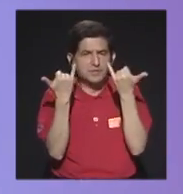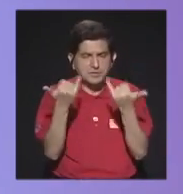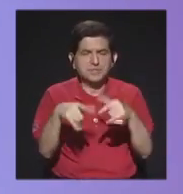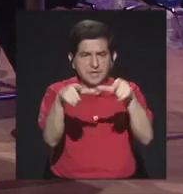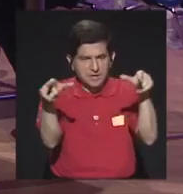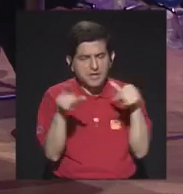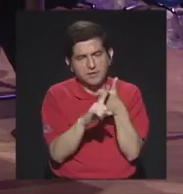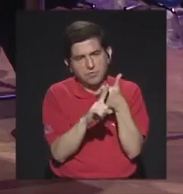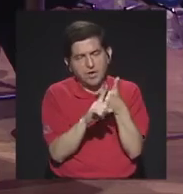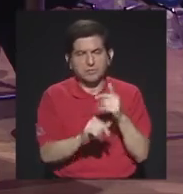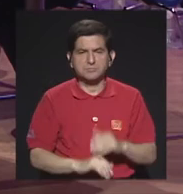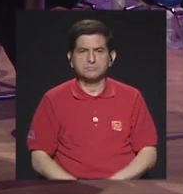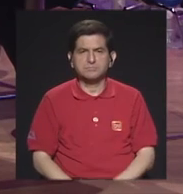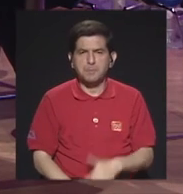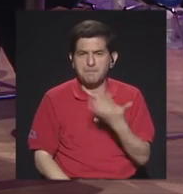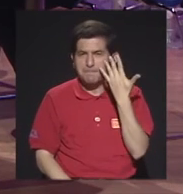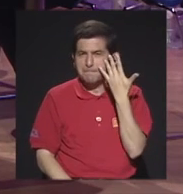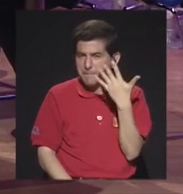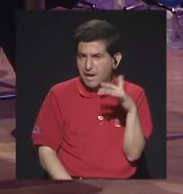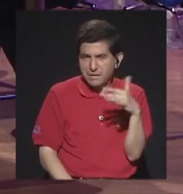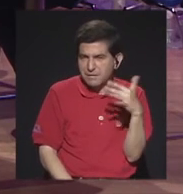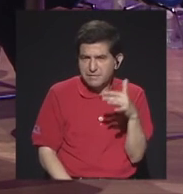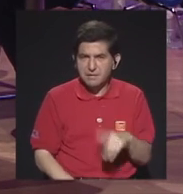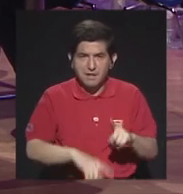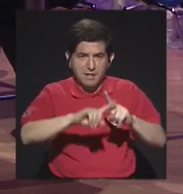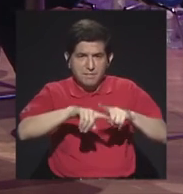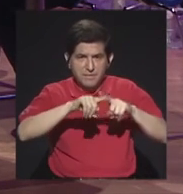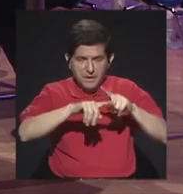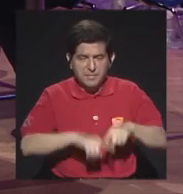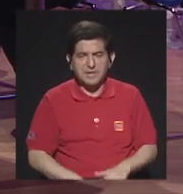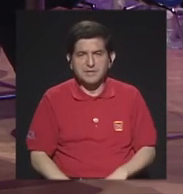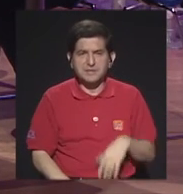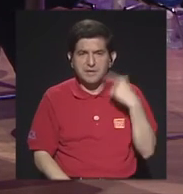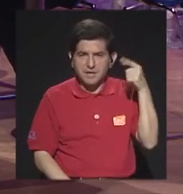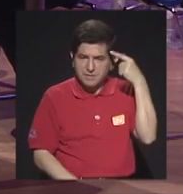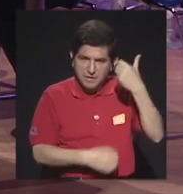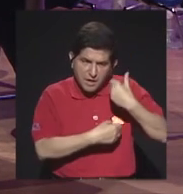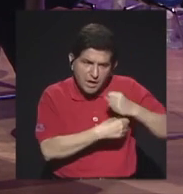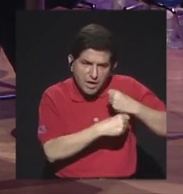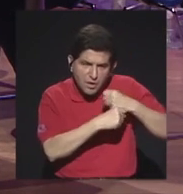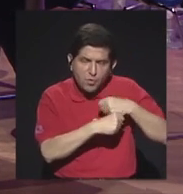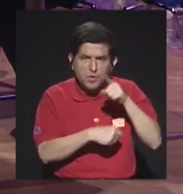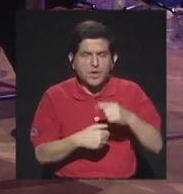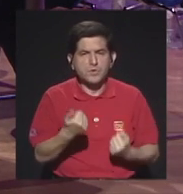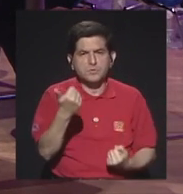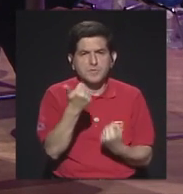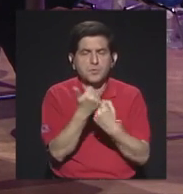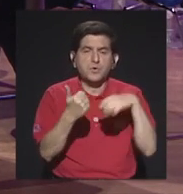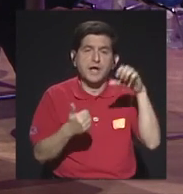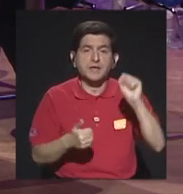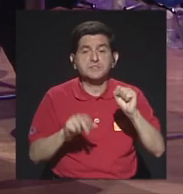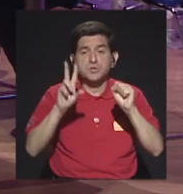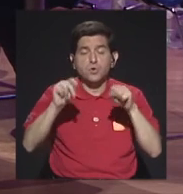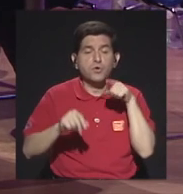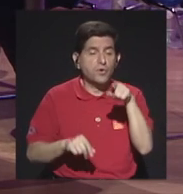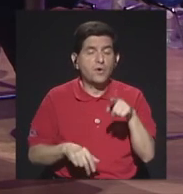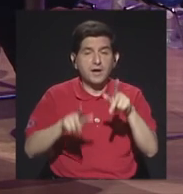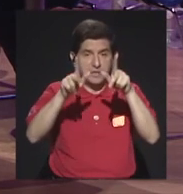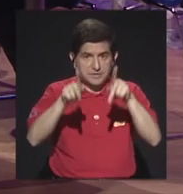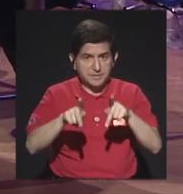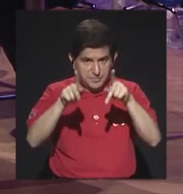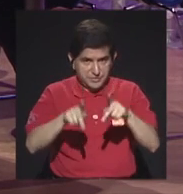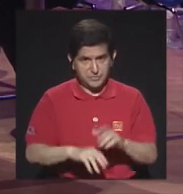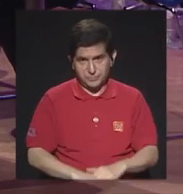local. Parece entonces que dependiendo del gobierno municipal y si ustedes apoyaron o no apoyaron a ese